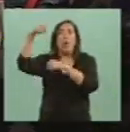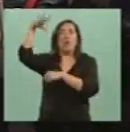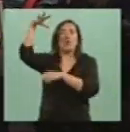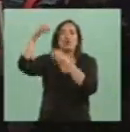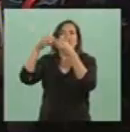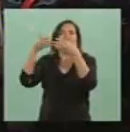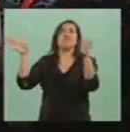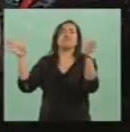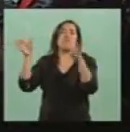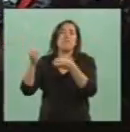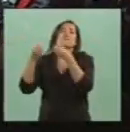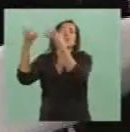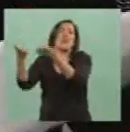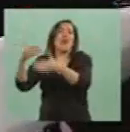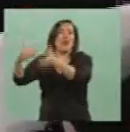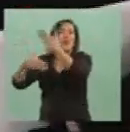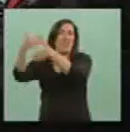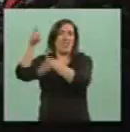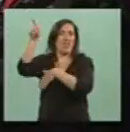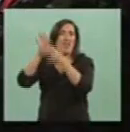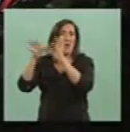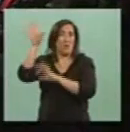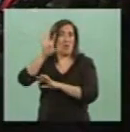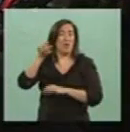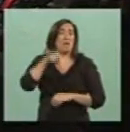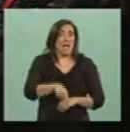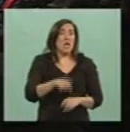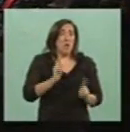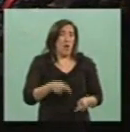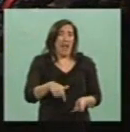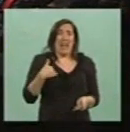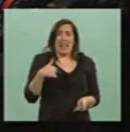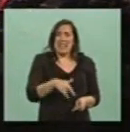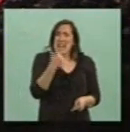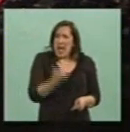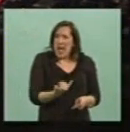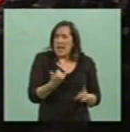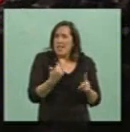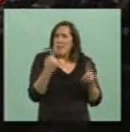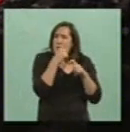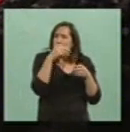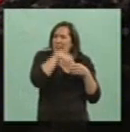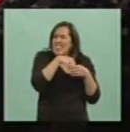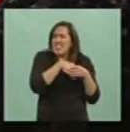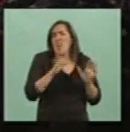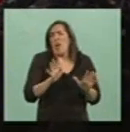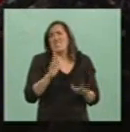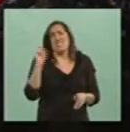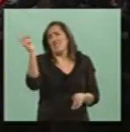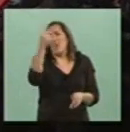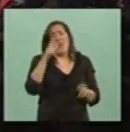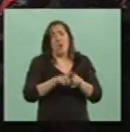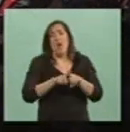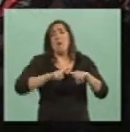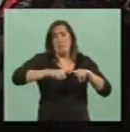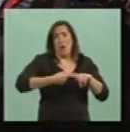contra externo y algunas zancadillas y cositas caseras que también pasan, que pasan en todos lados, en la